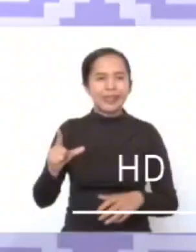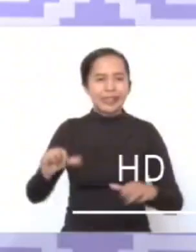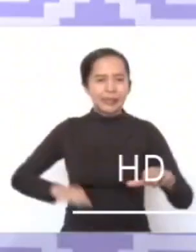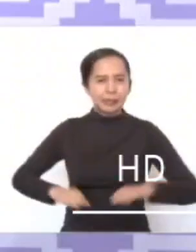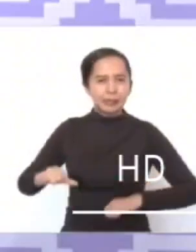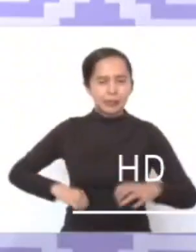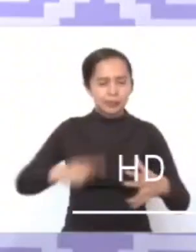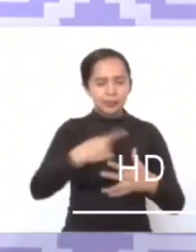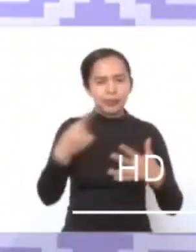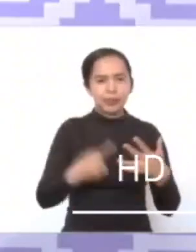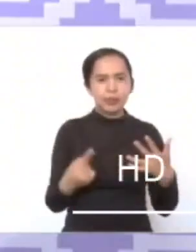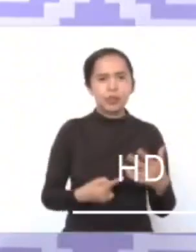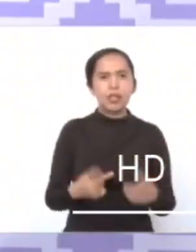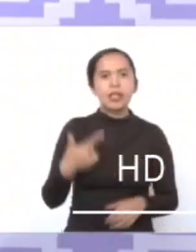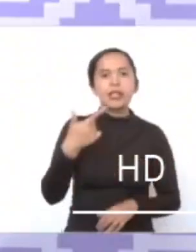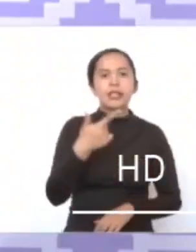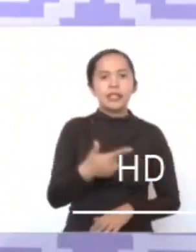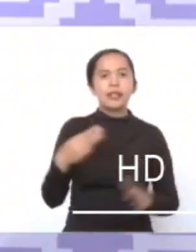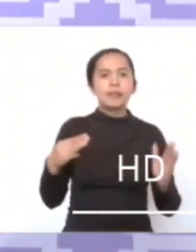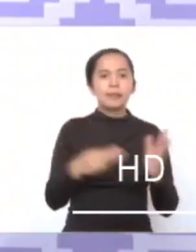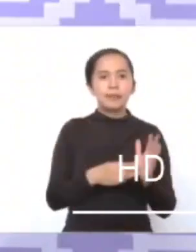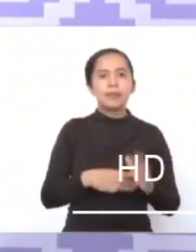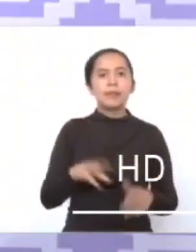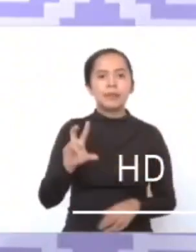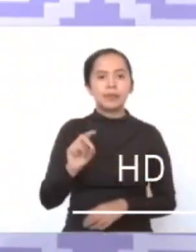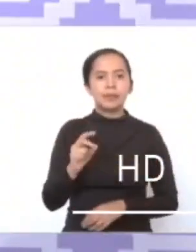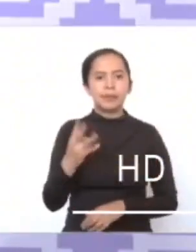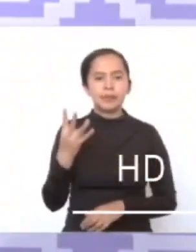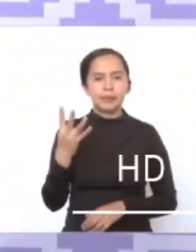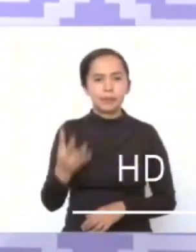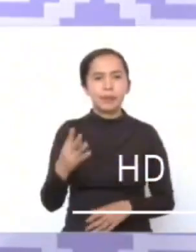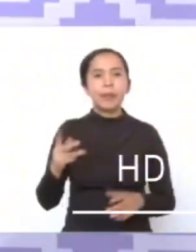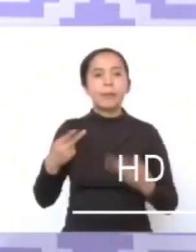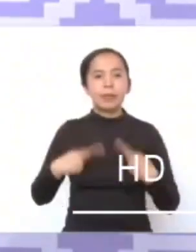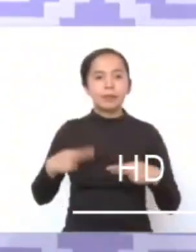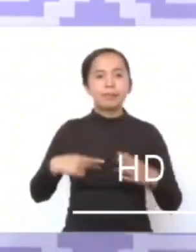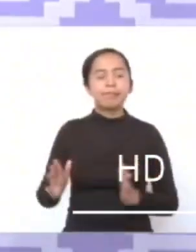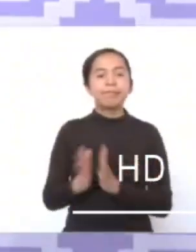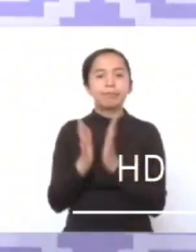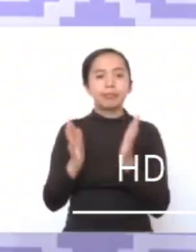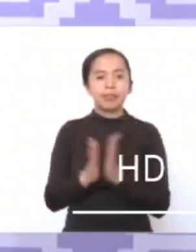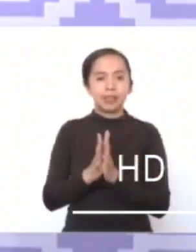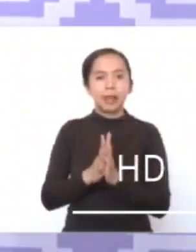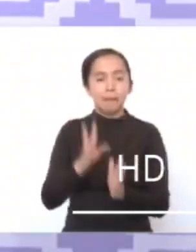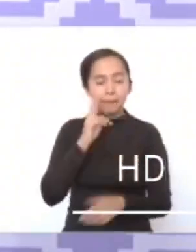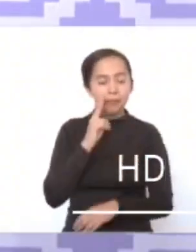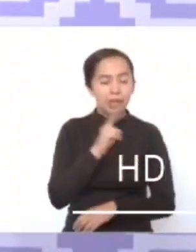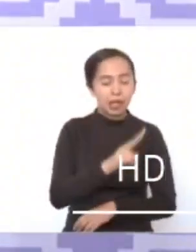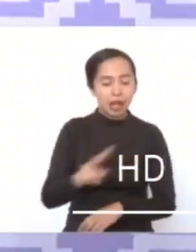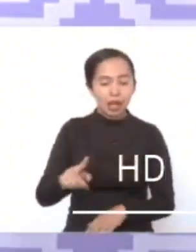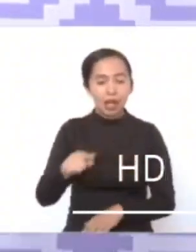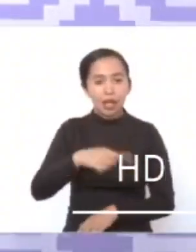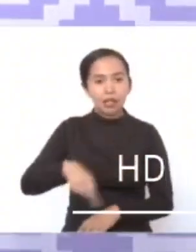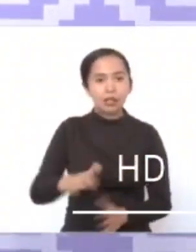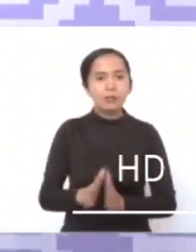han participado 7.434 personas. Es relevante destacar que de estos